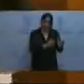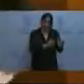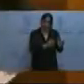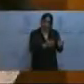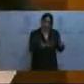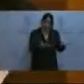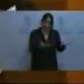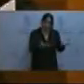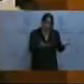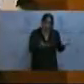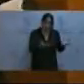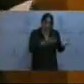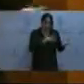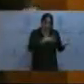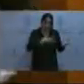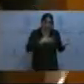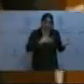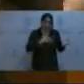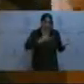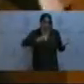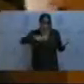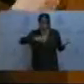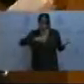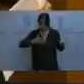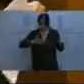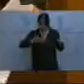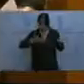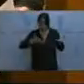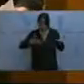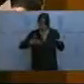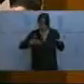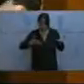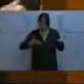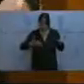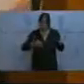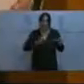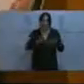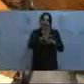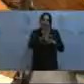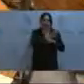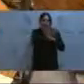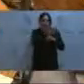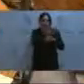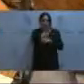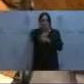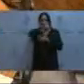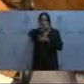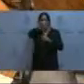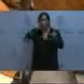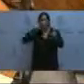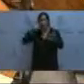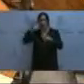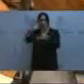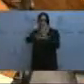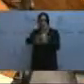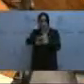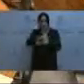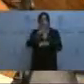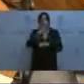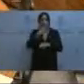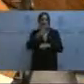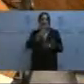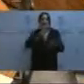no sé cómo calificarnos. Oiga, carta que recibieron más de 1000 ganaderos. Acuerdo de inicio de expediente de reintegro de